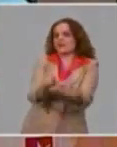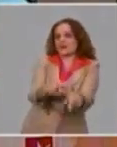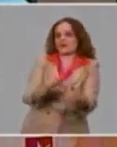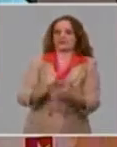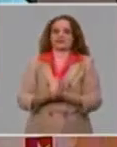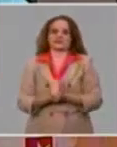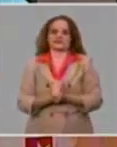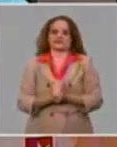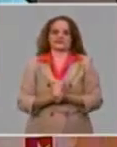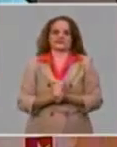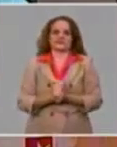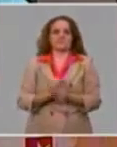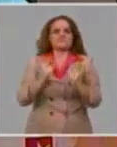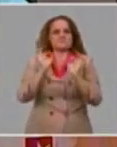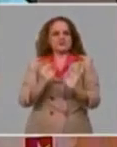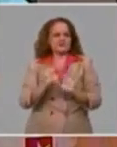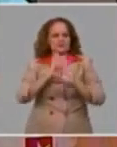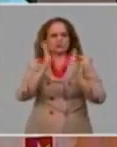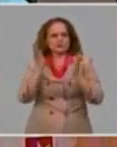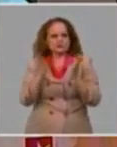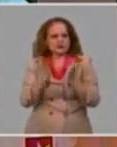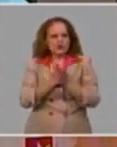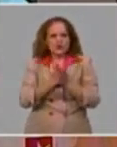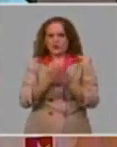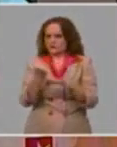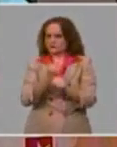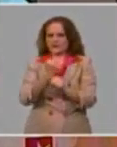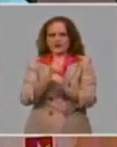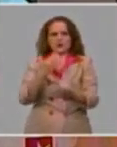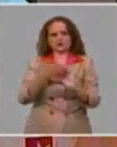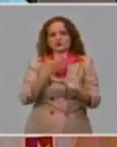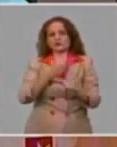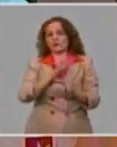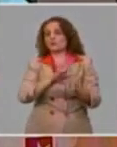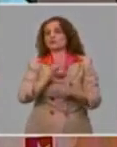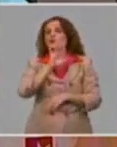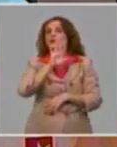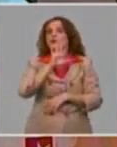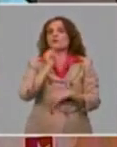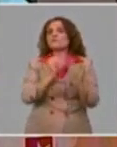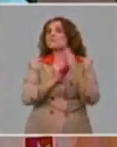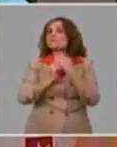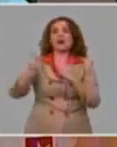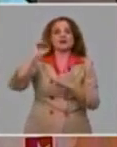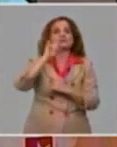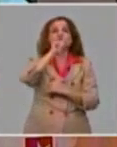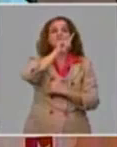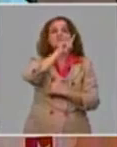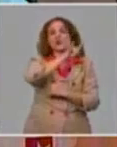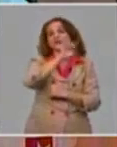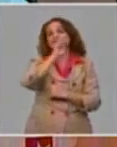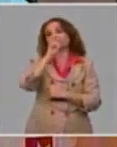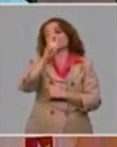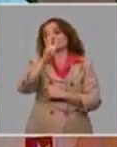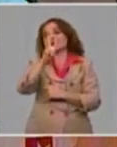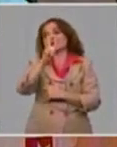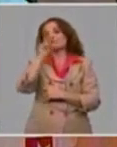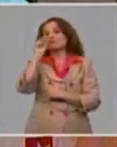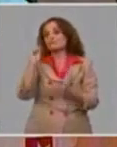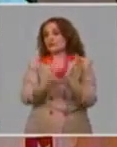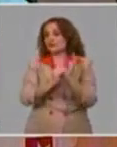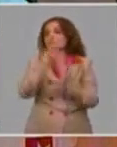el sistema de la construcción, más de 93.000 trabajadores, solo hemos tenido 10 casos. Y los 10